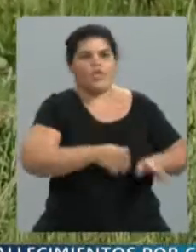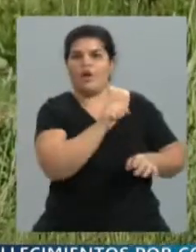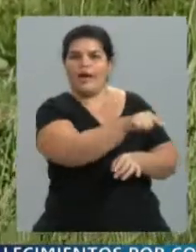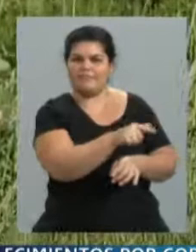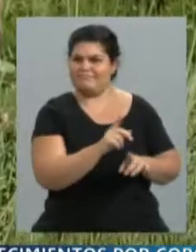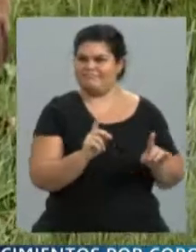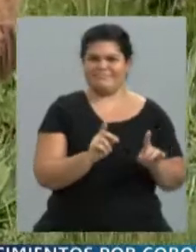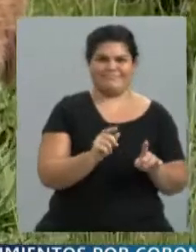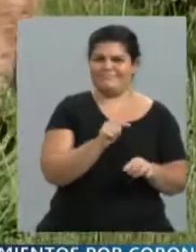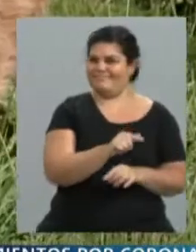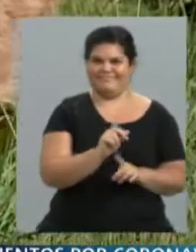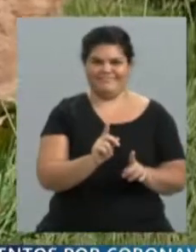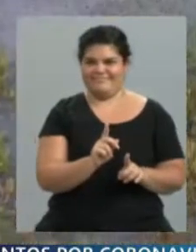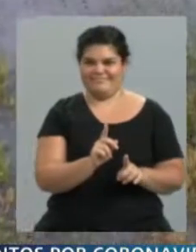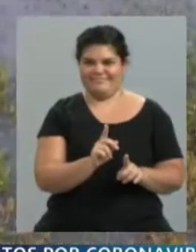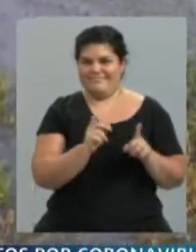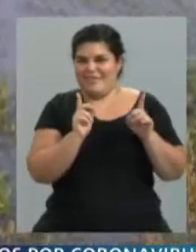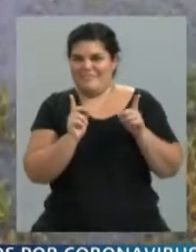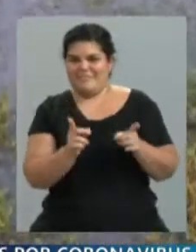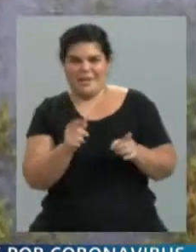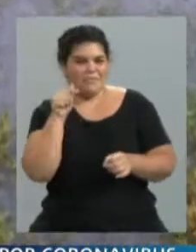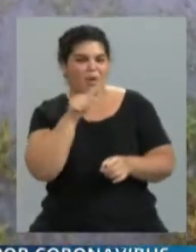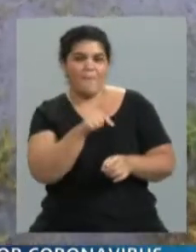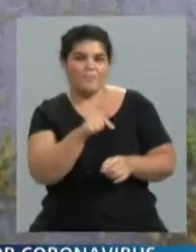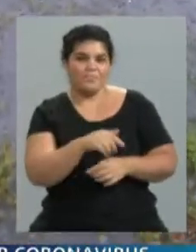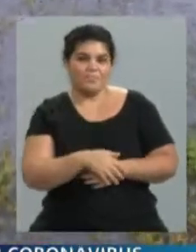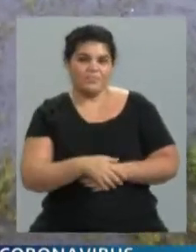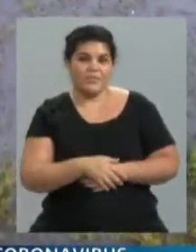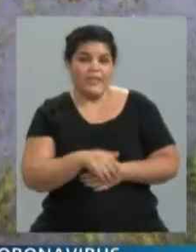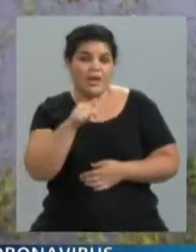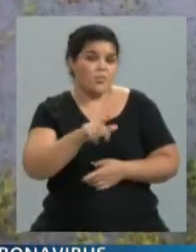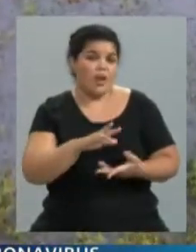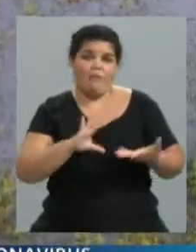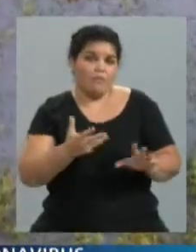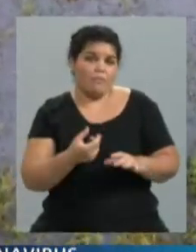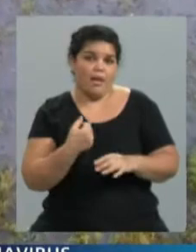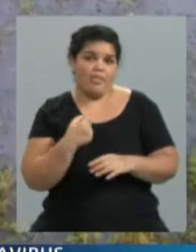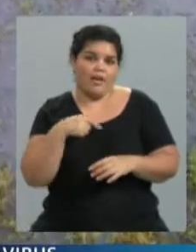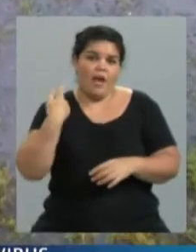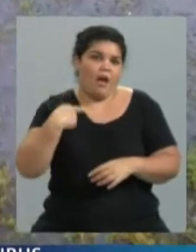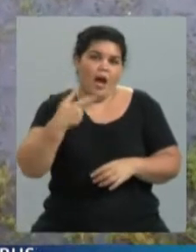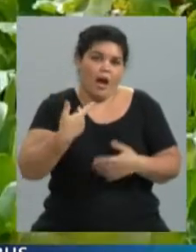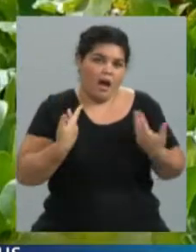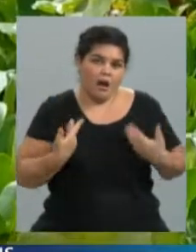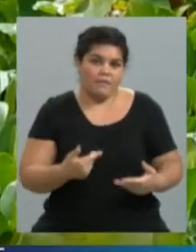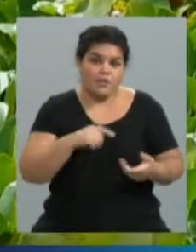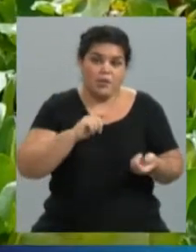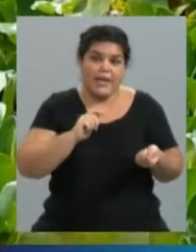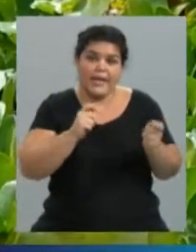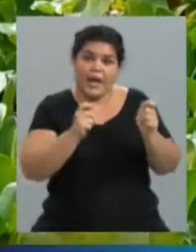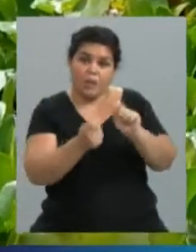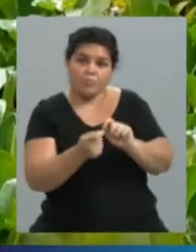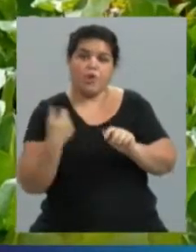de una bolsa. Entonces, tiene mucho que ver con eso, digamos, con los hábitos y con el cambio, digamos,